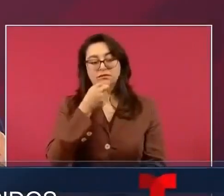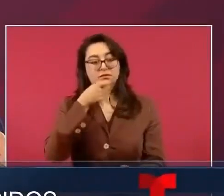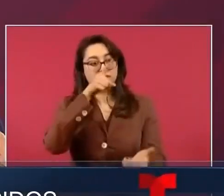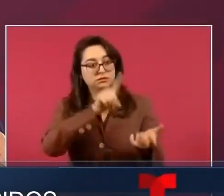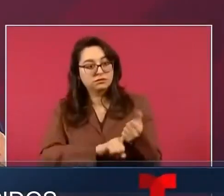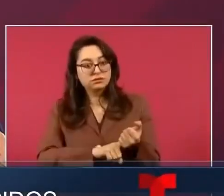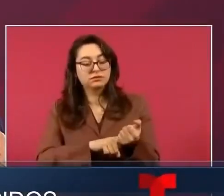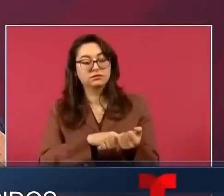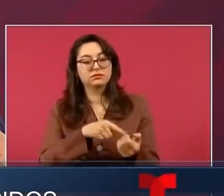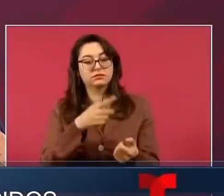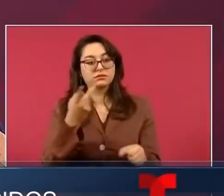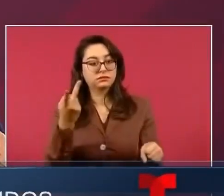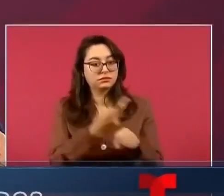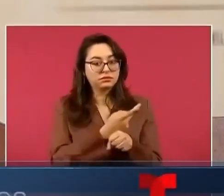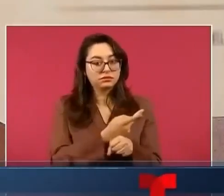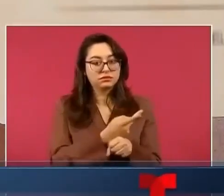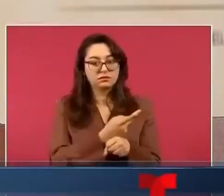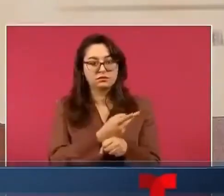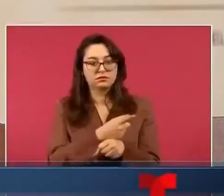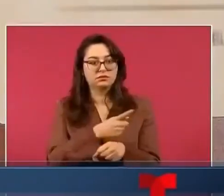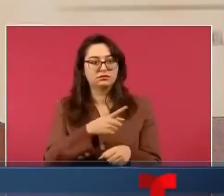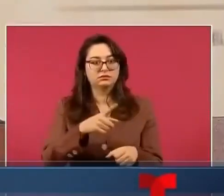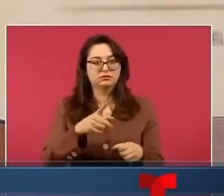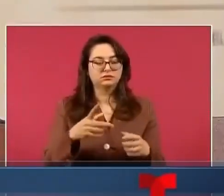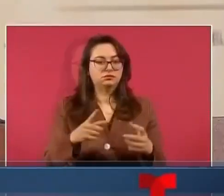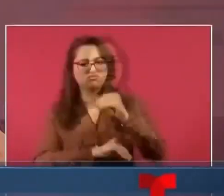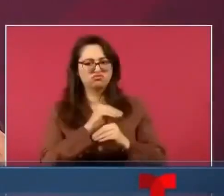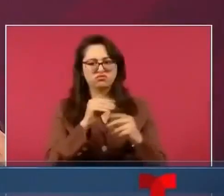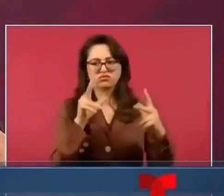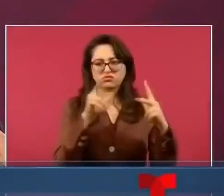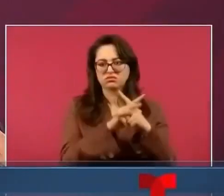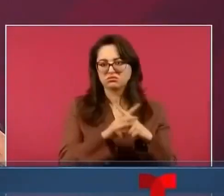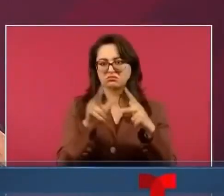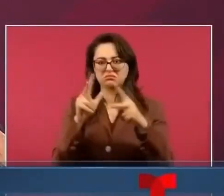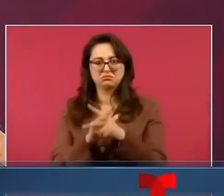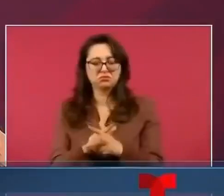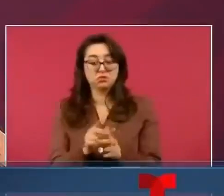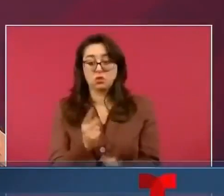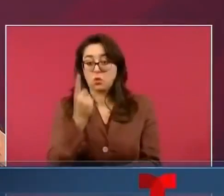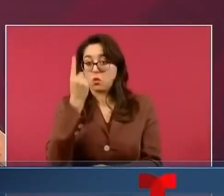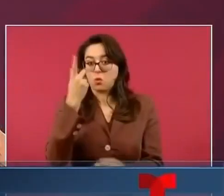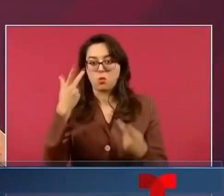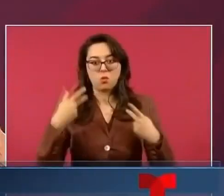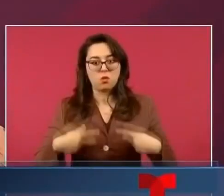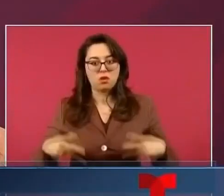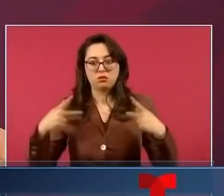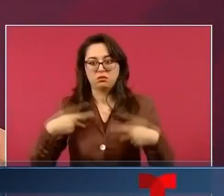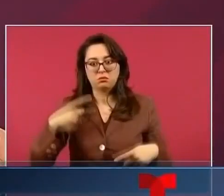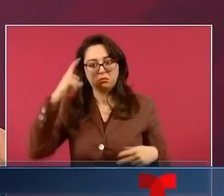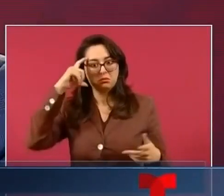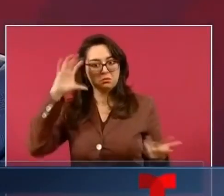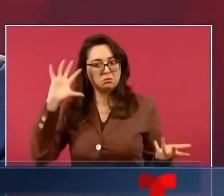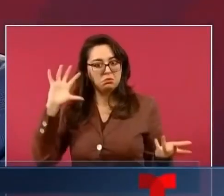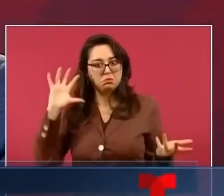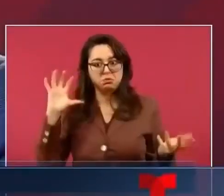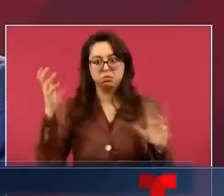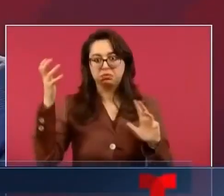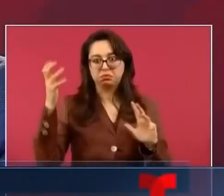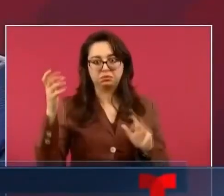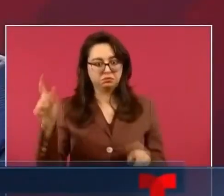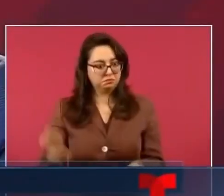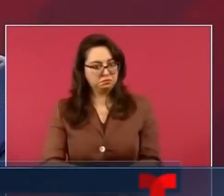indica de que una protesta, prenden fuego a unas